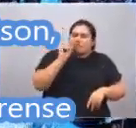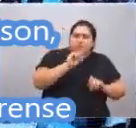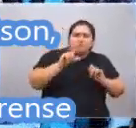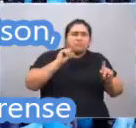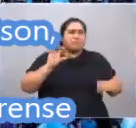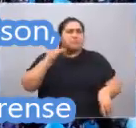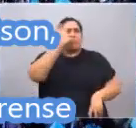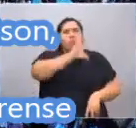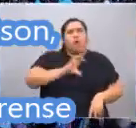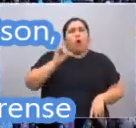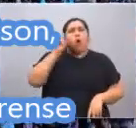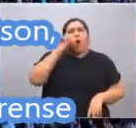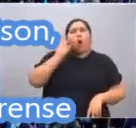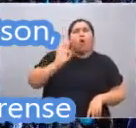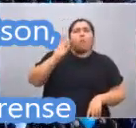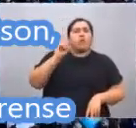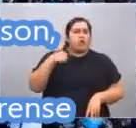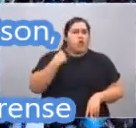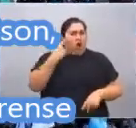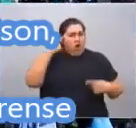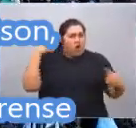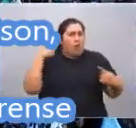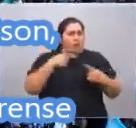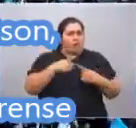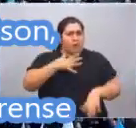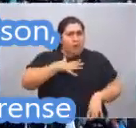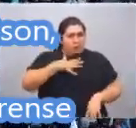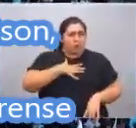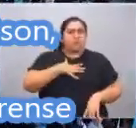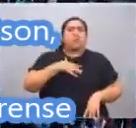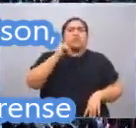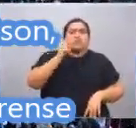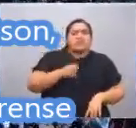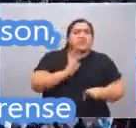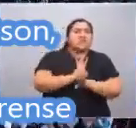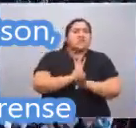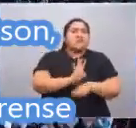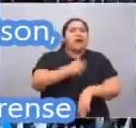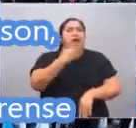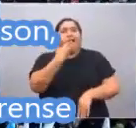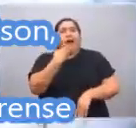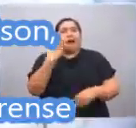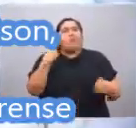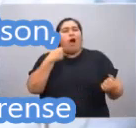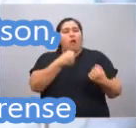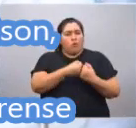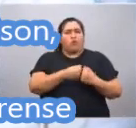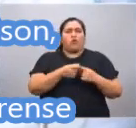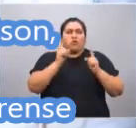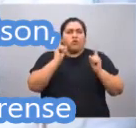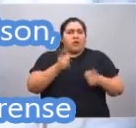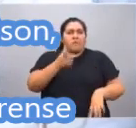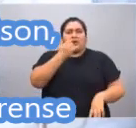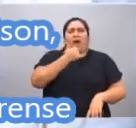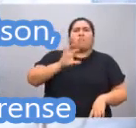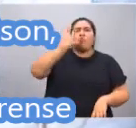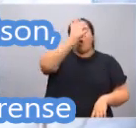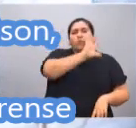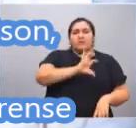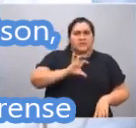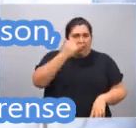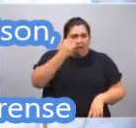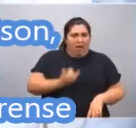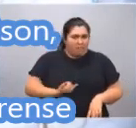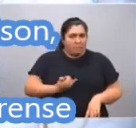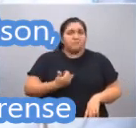nuestras convicciones, y menos todavía de un acuerdo de palabra entre las provincias argentinas.